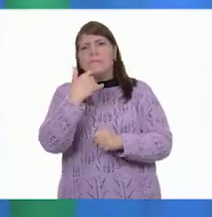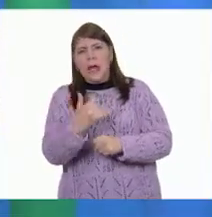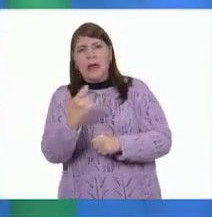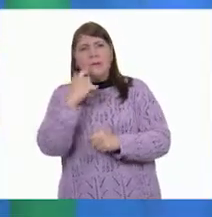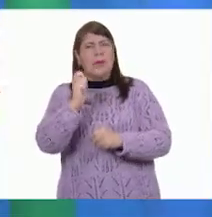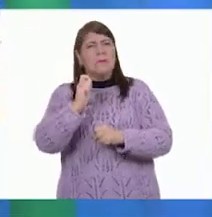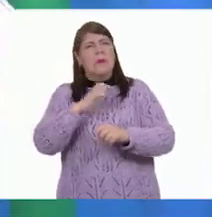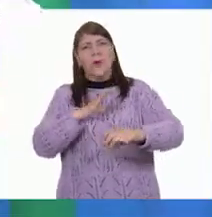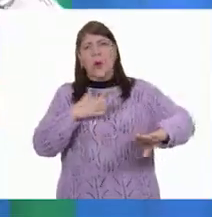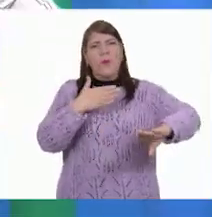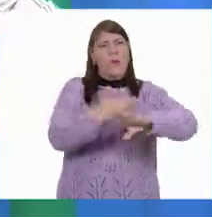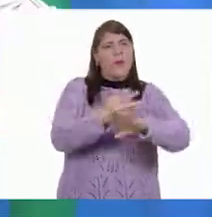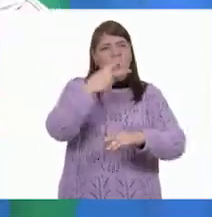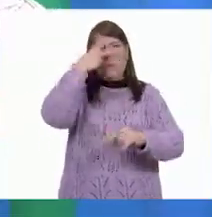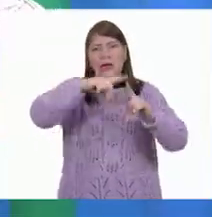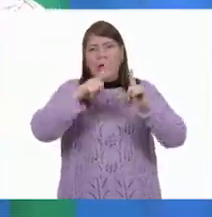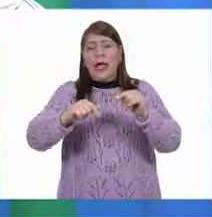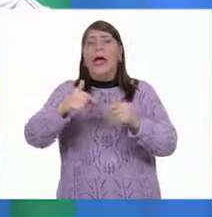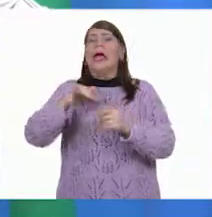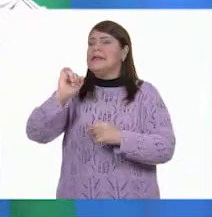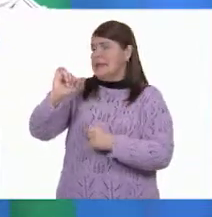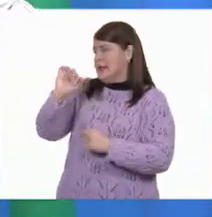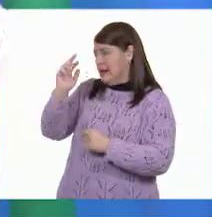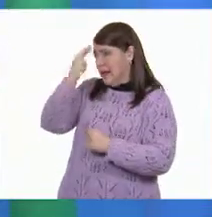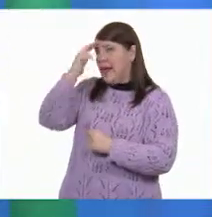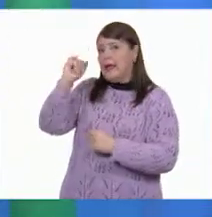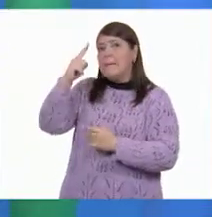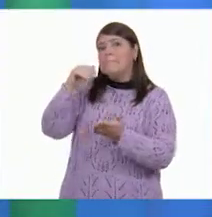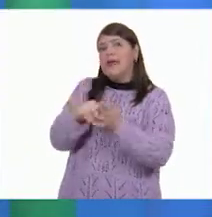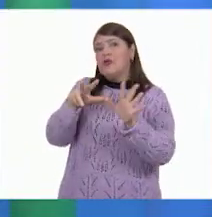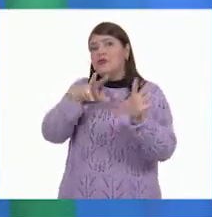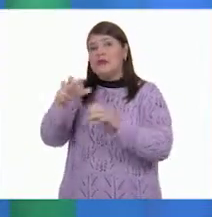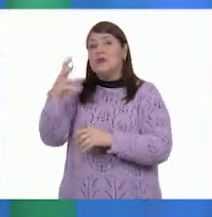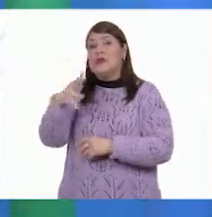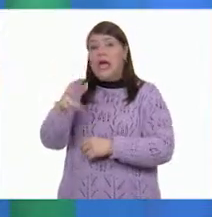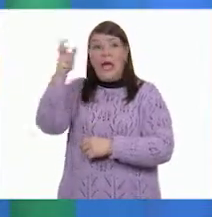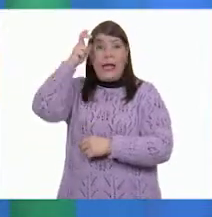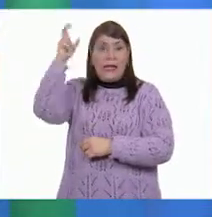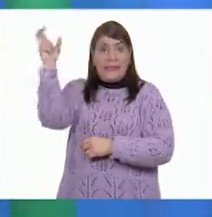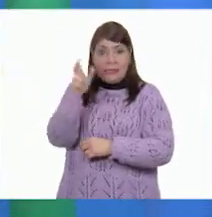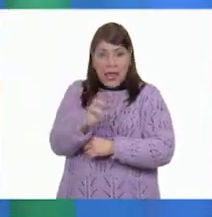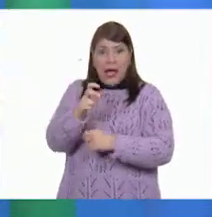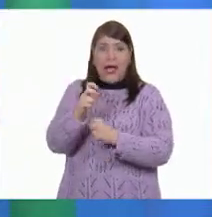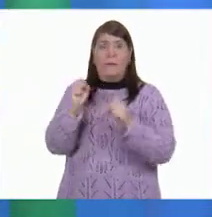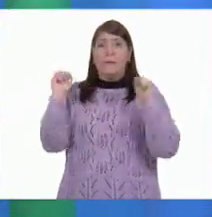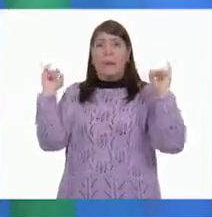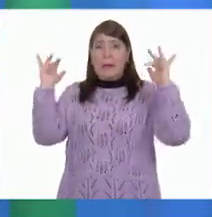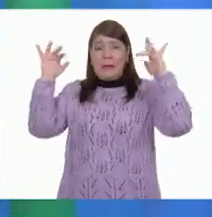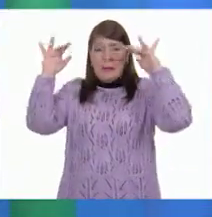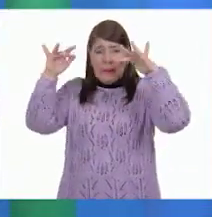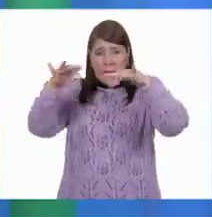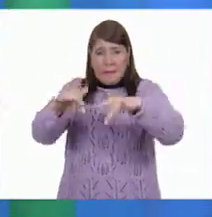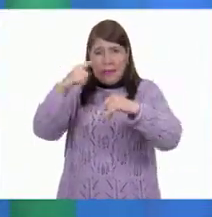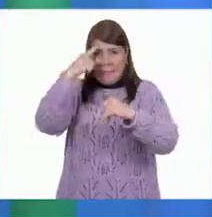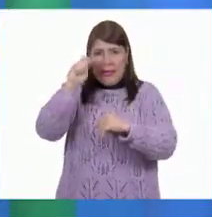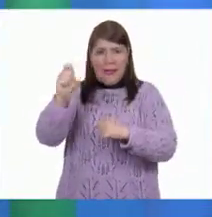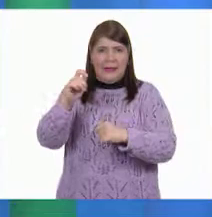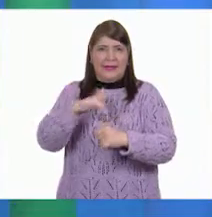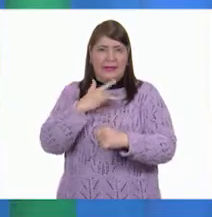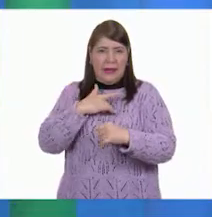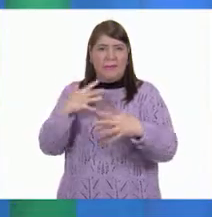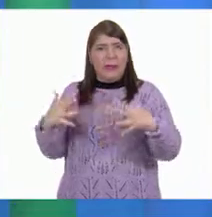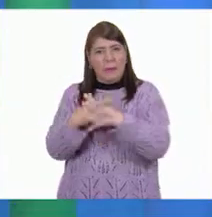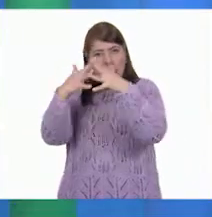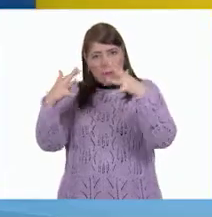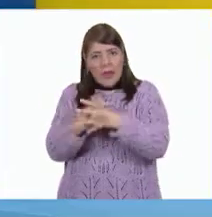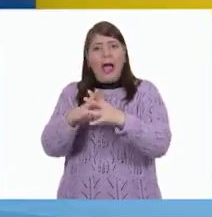sí, maestra. En 1810, con el llamado de Miguel Hidalgo y toda la tropa insurgente, y terminó en